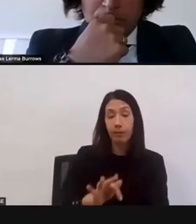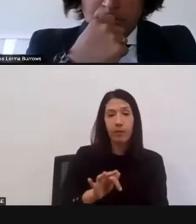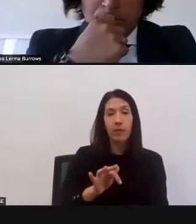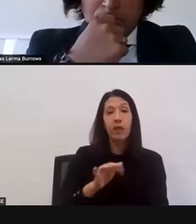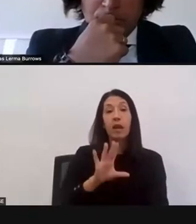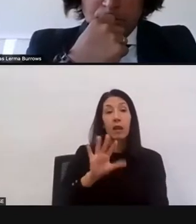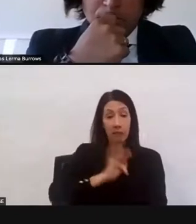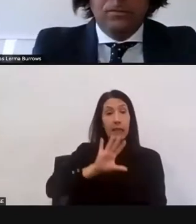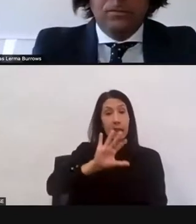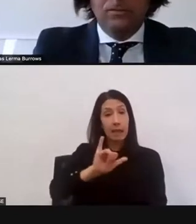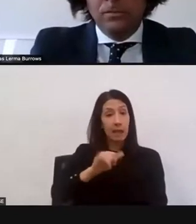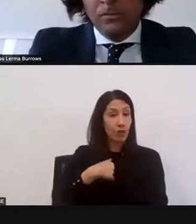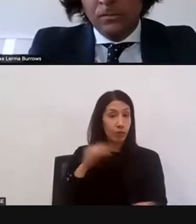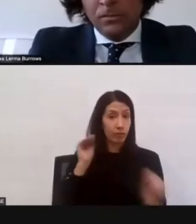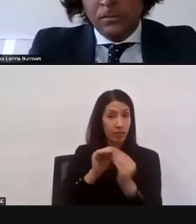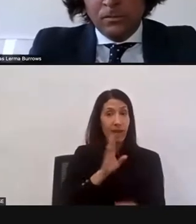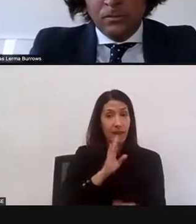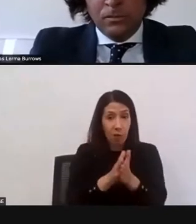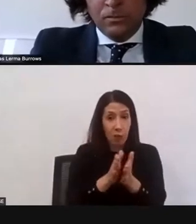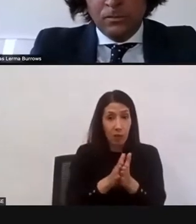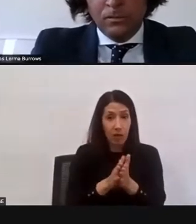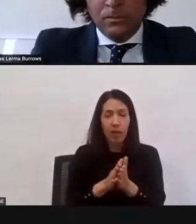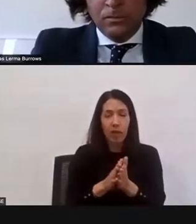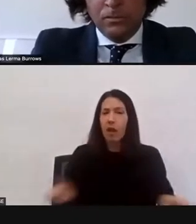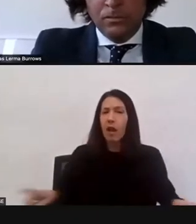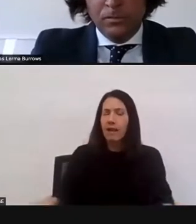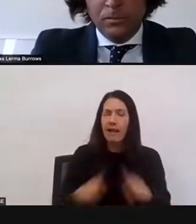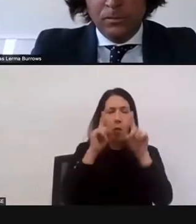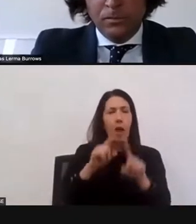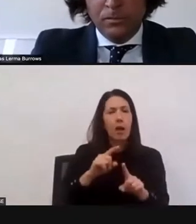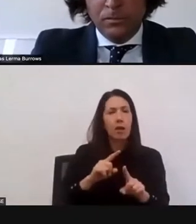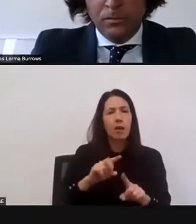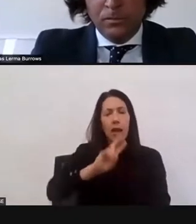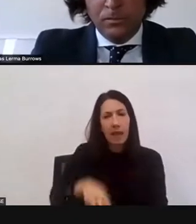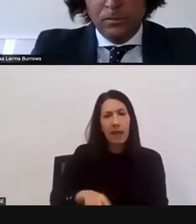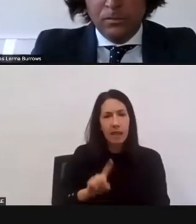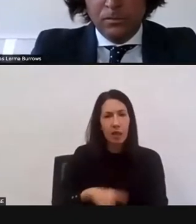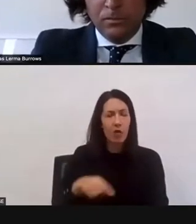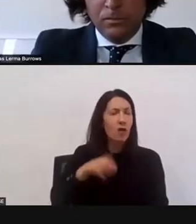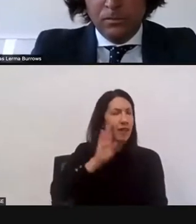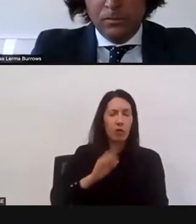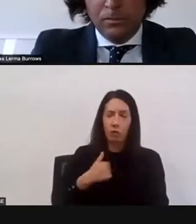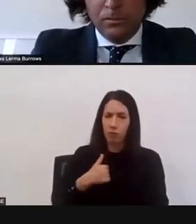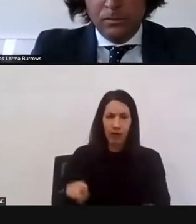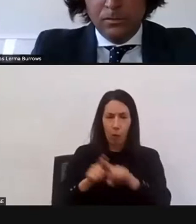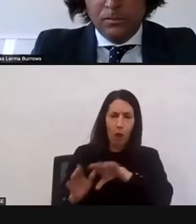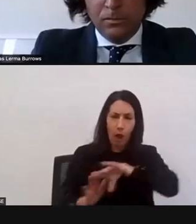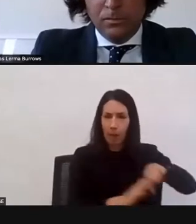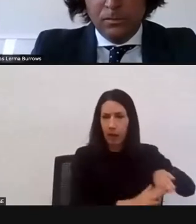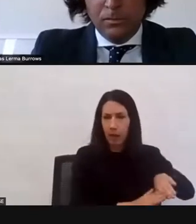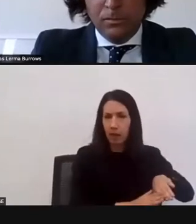Gregorio, independientemente a que sea constitutivo de delito, no es una cuestión que tenga que importar